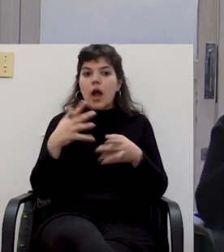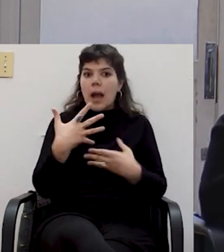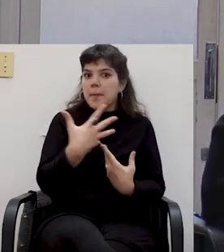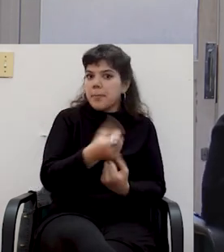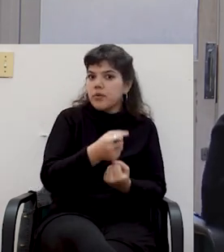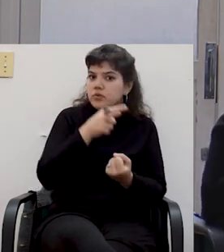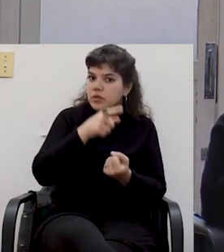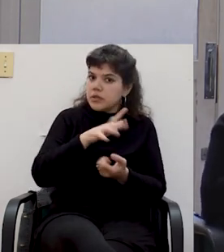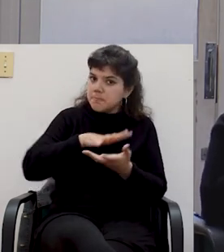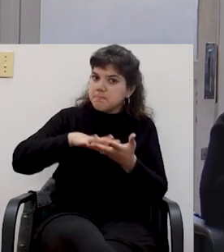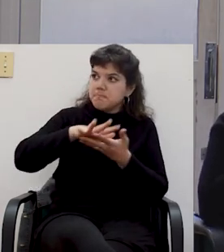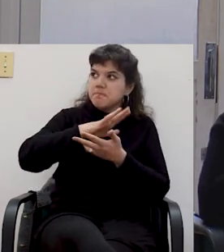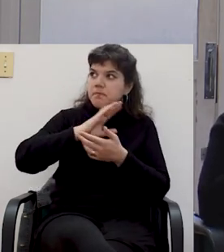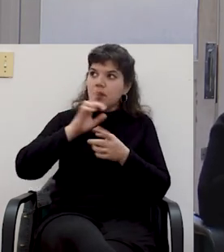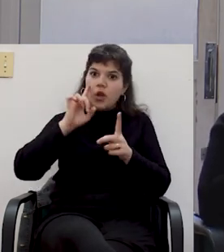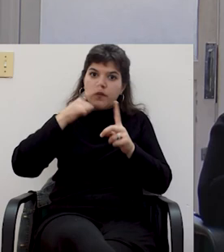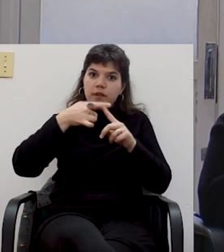contribuyendo con ese otro fin.